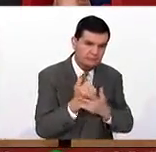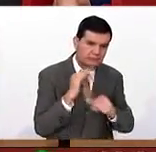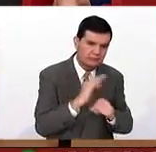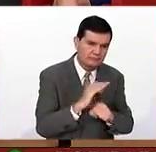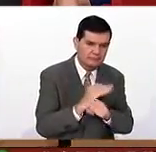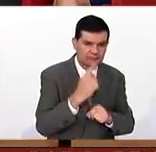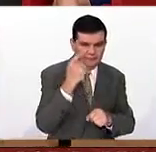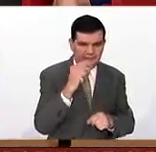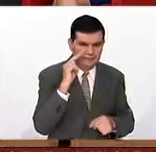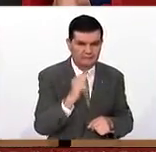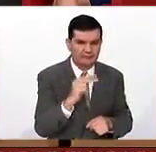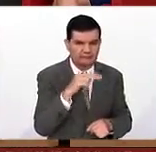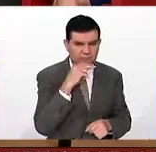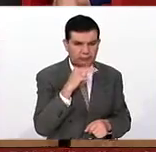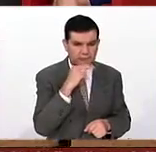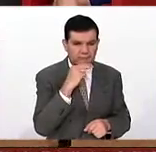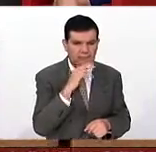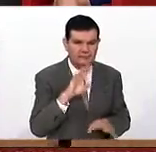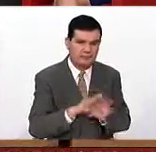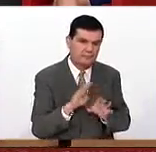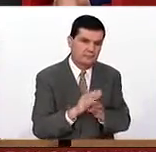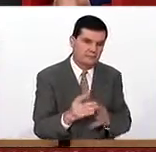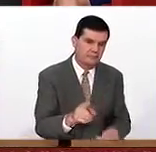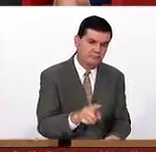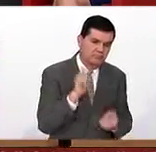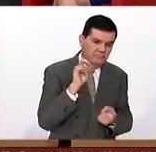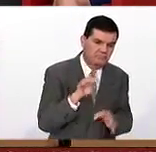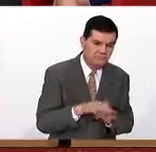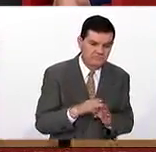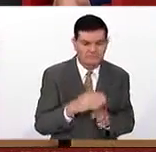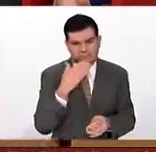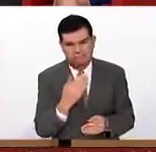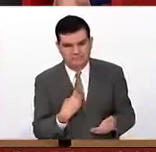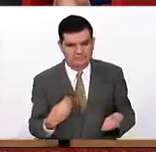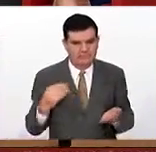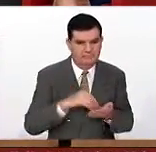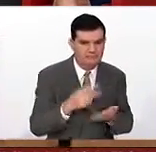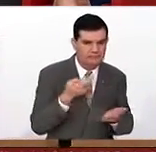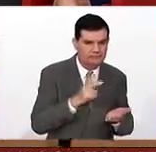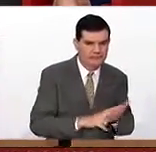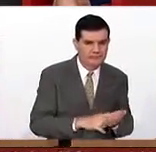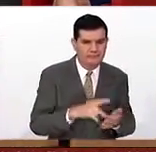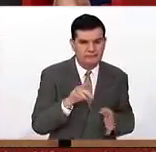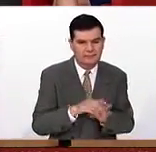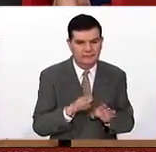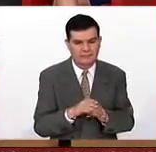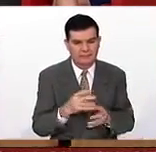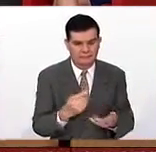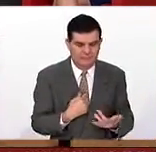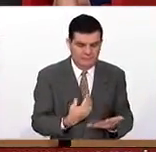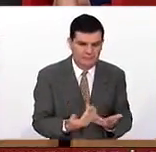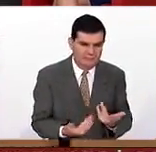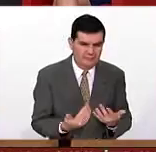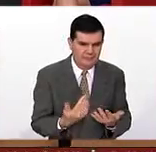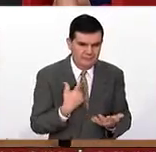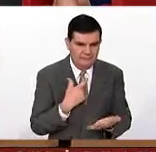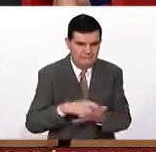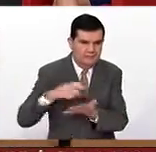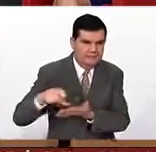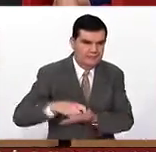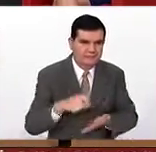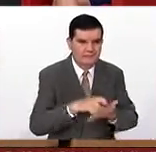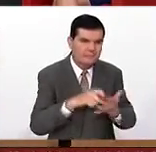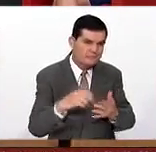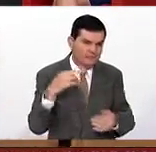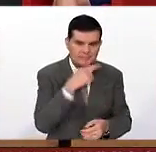a no ver el aguinaldo como ahí esto está muy buen nuestro me cayó extra y quema las manos y se